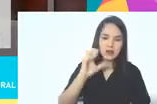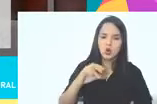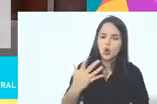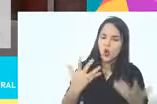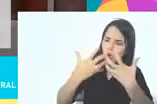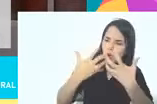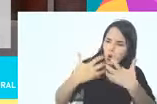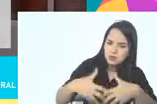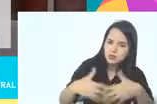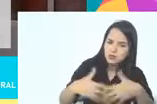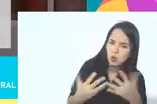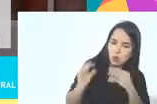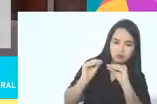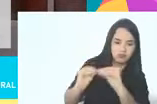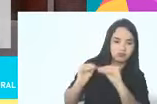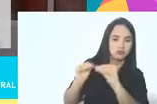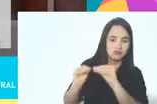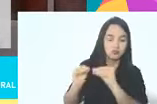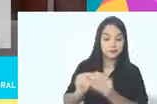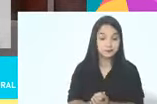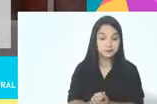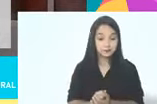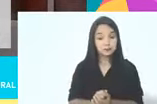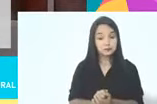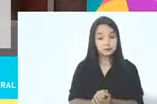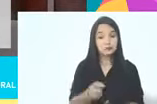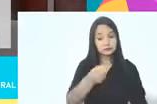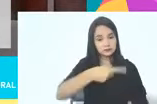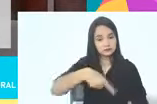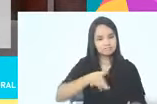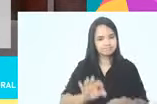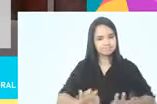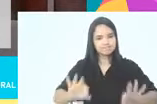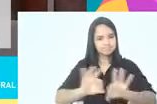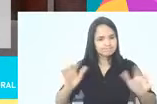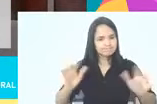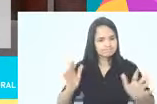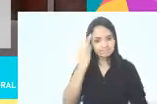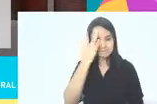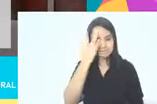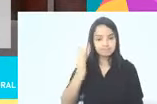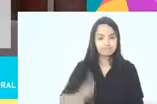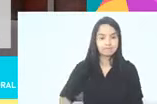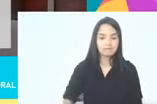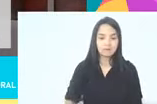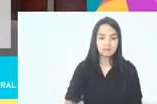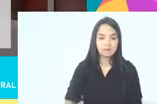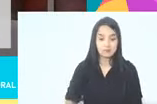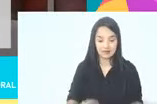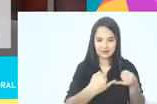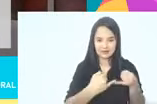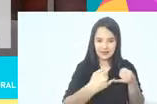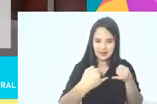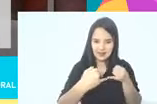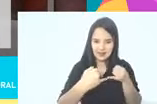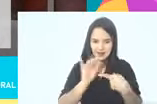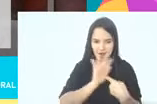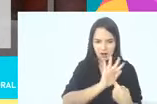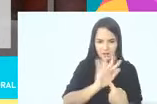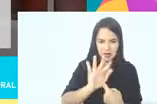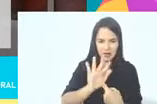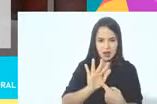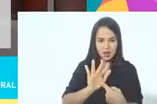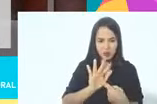¿verdad?, diseñar, formular e implementar y, por tanto, gestionar sus